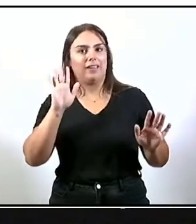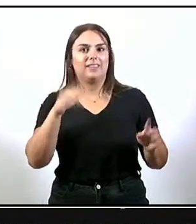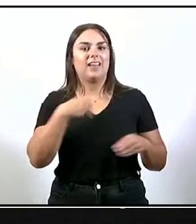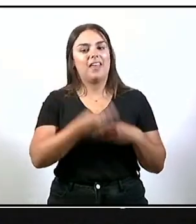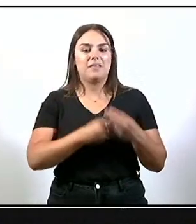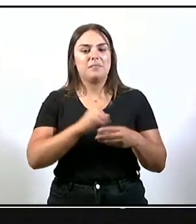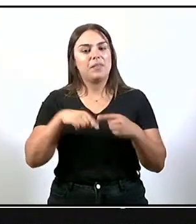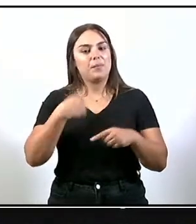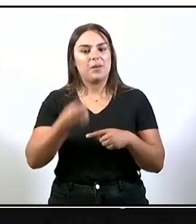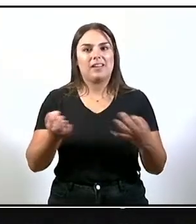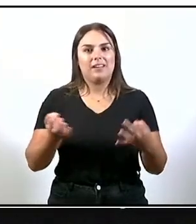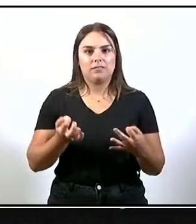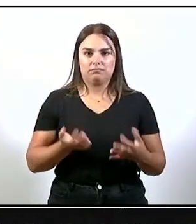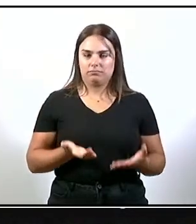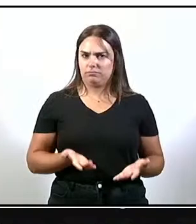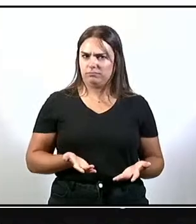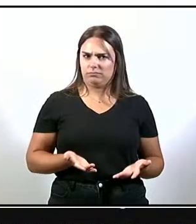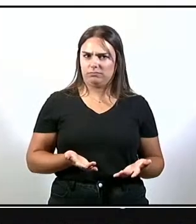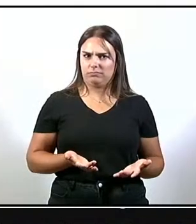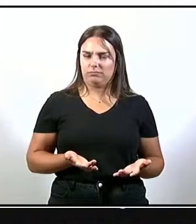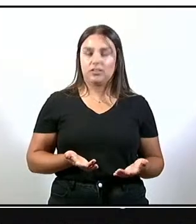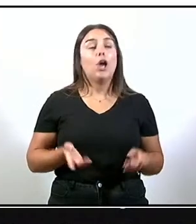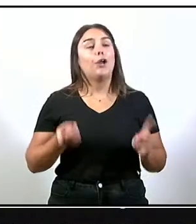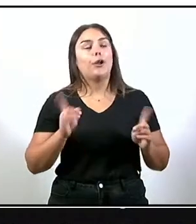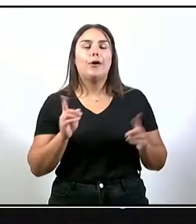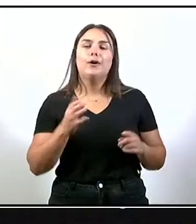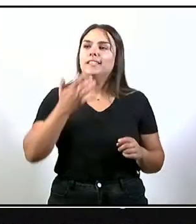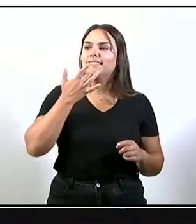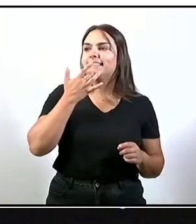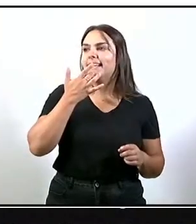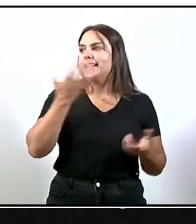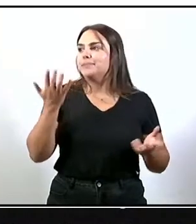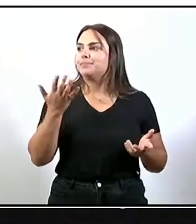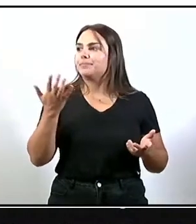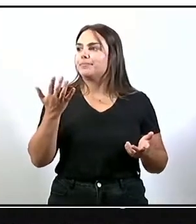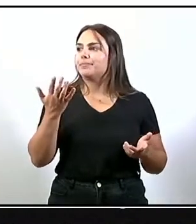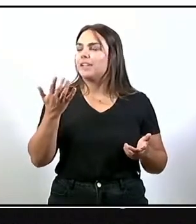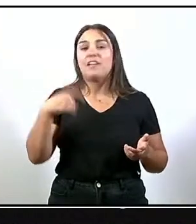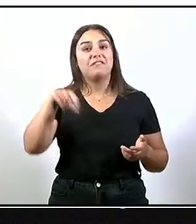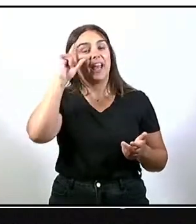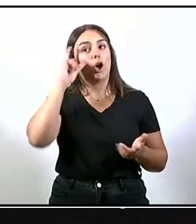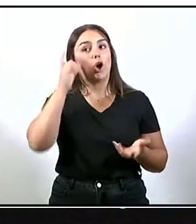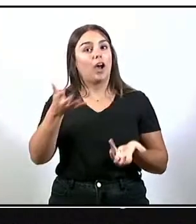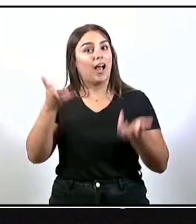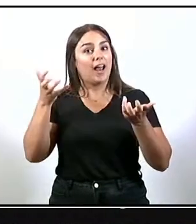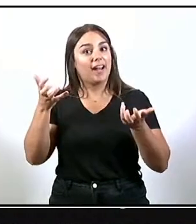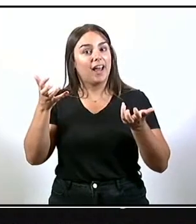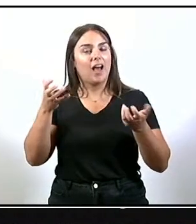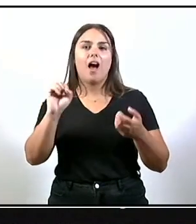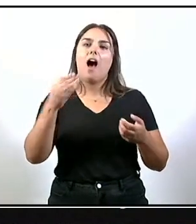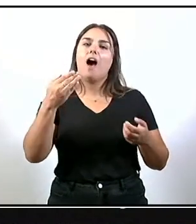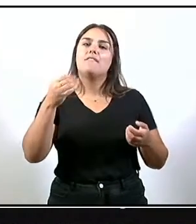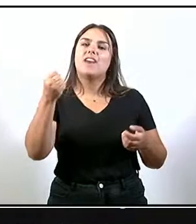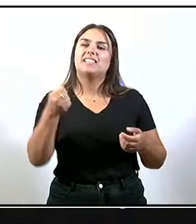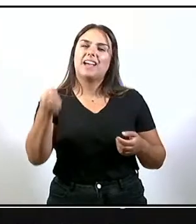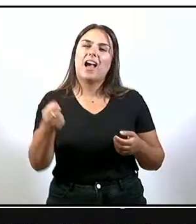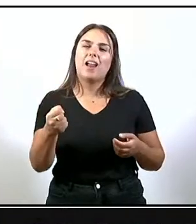qué es lo que hacen. No, es que si gana Feijóo no, es que si Abascal es necesario.